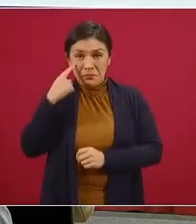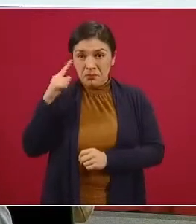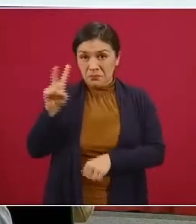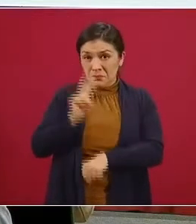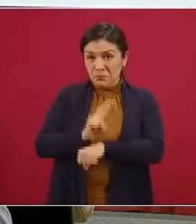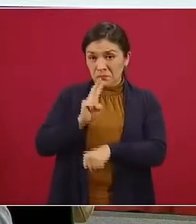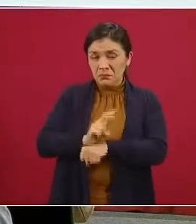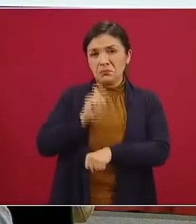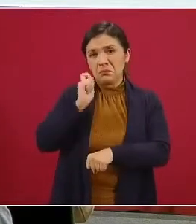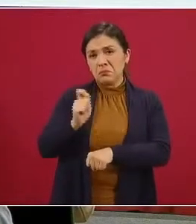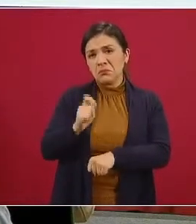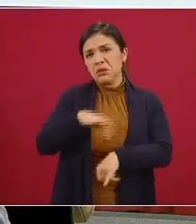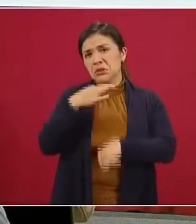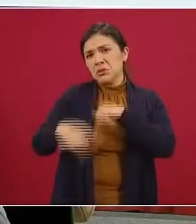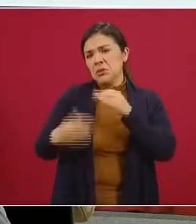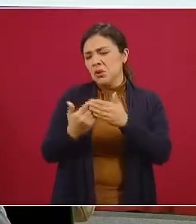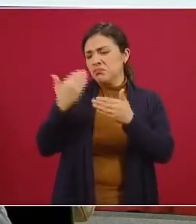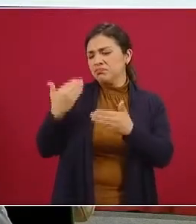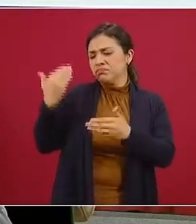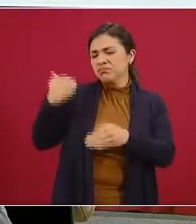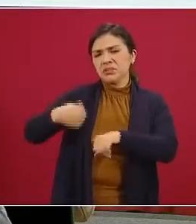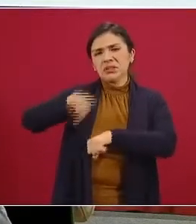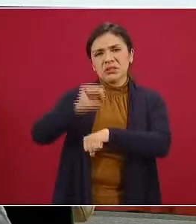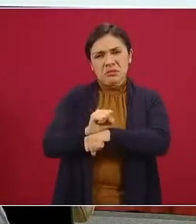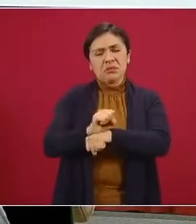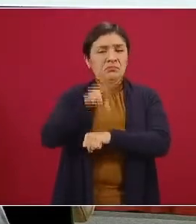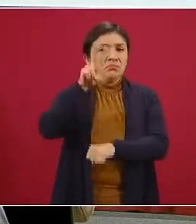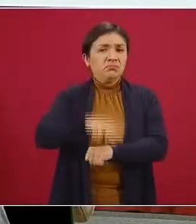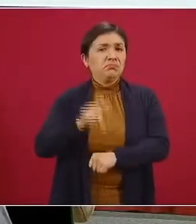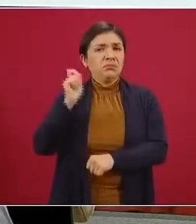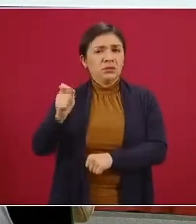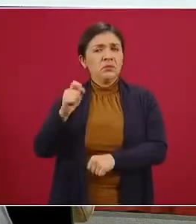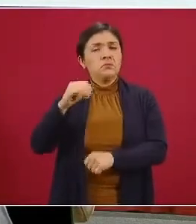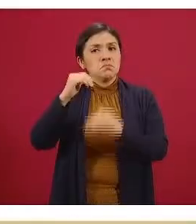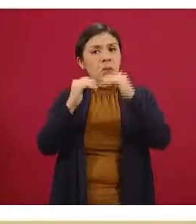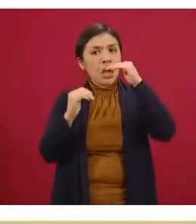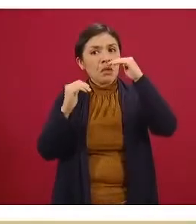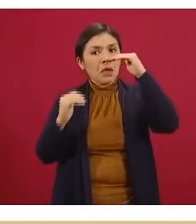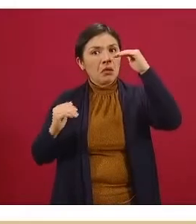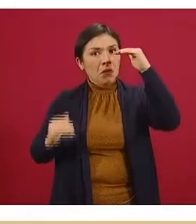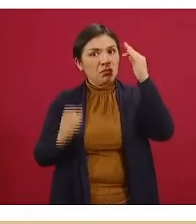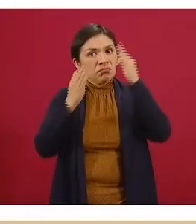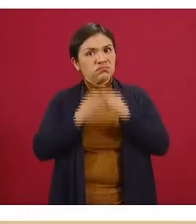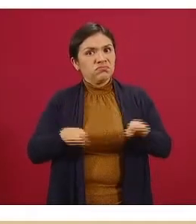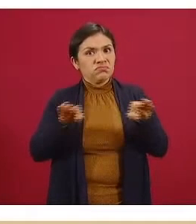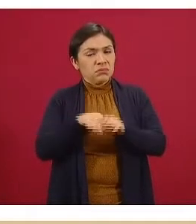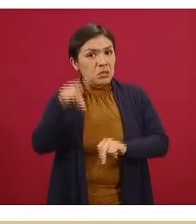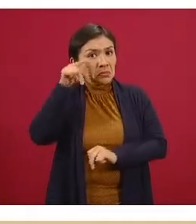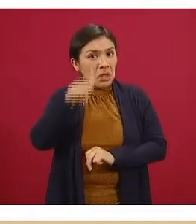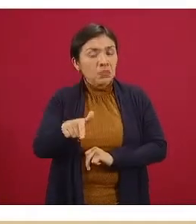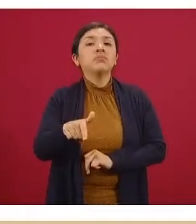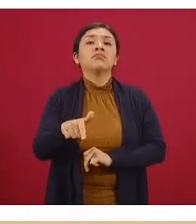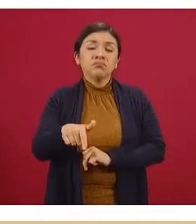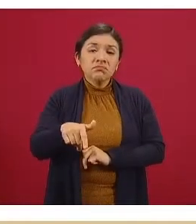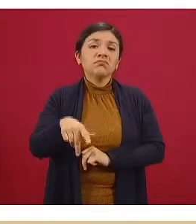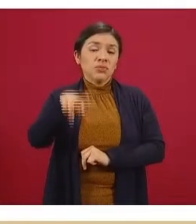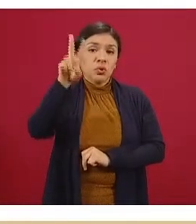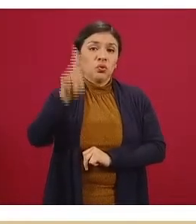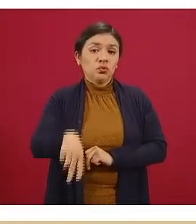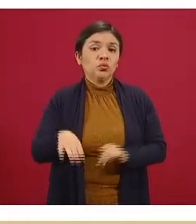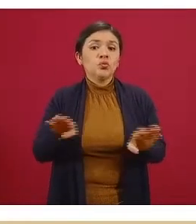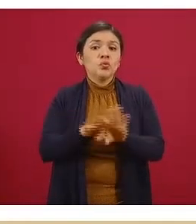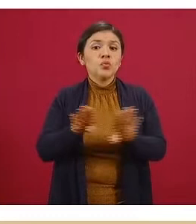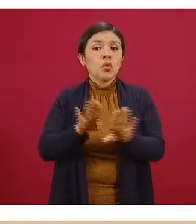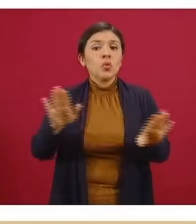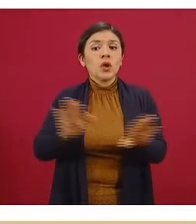que en las últimas semanas, si bien es cierto, ha presentado un descenso importante, realmente los